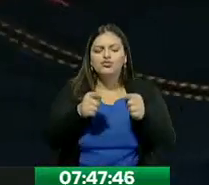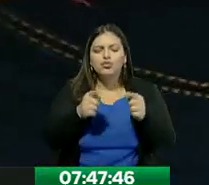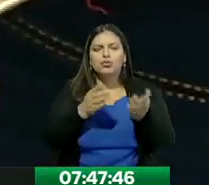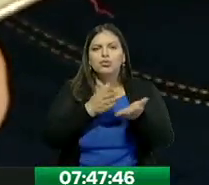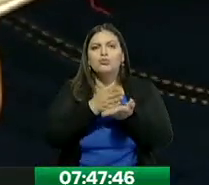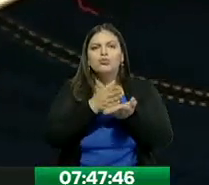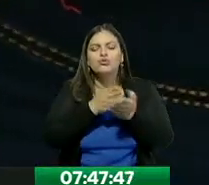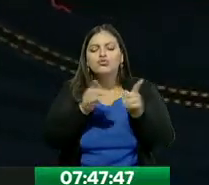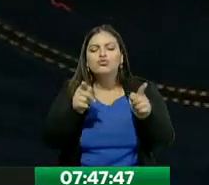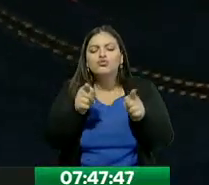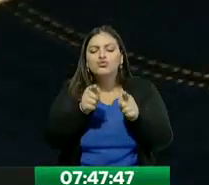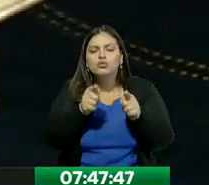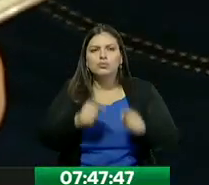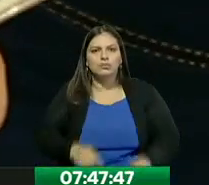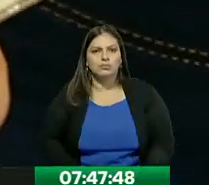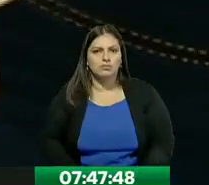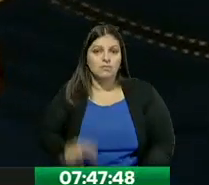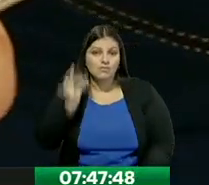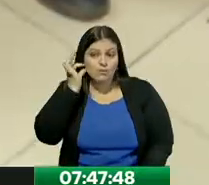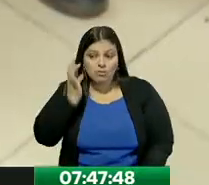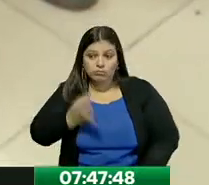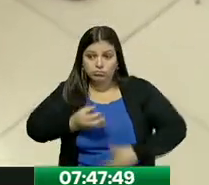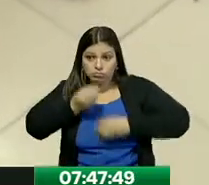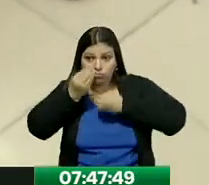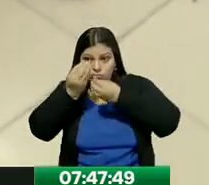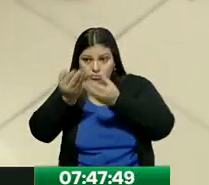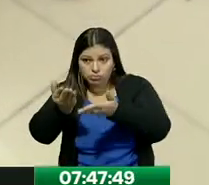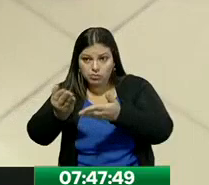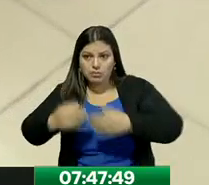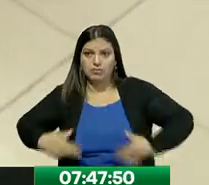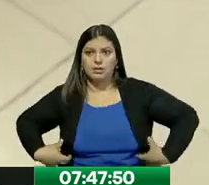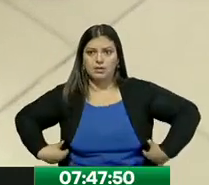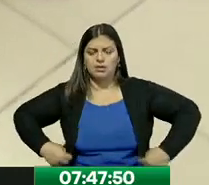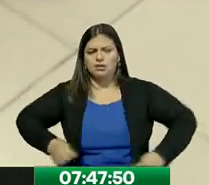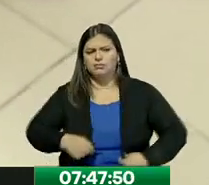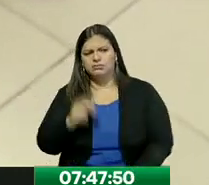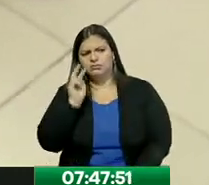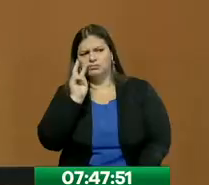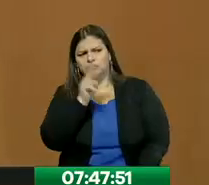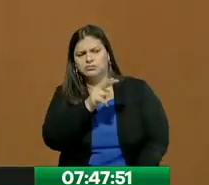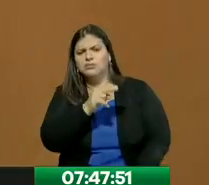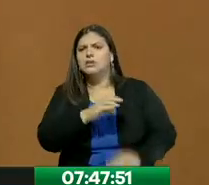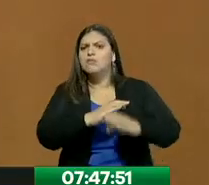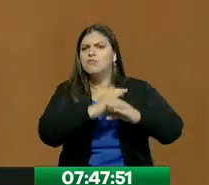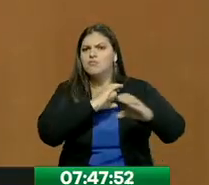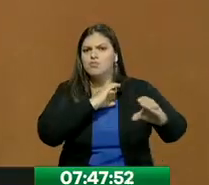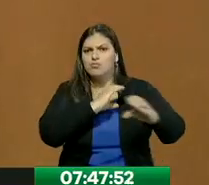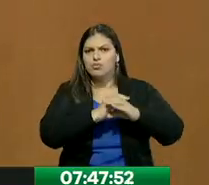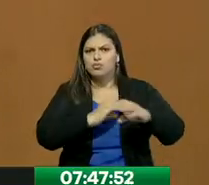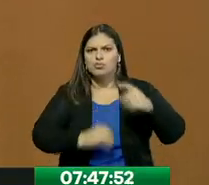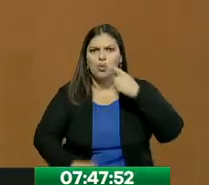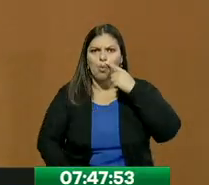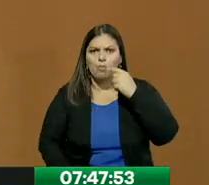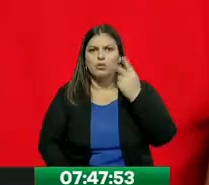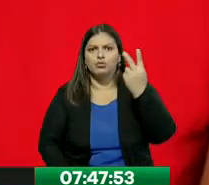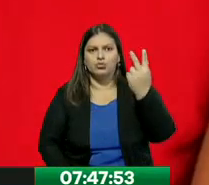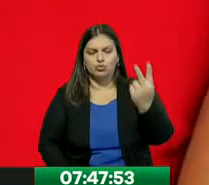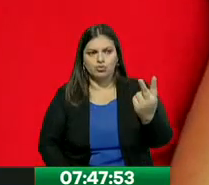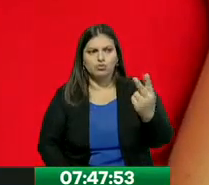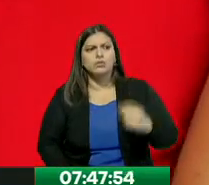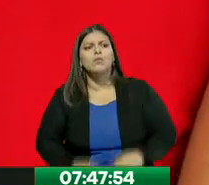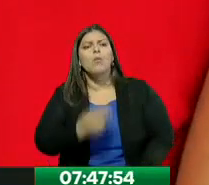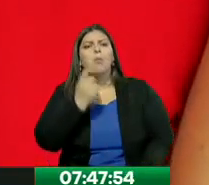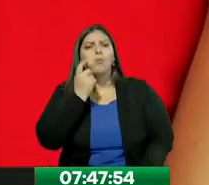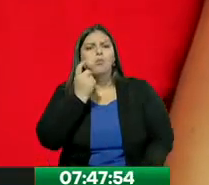La perjudicada precisó que minutos antes del asalto los vio bajar de un bus con dos fundas de caramelos. No,